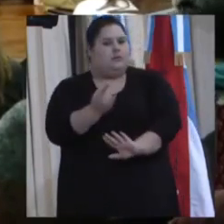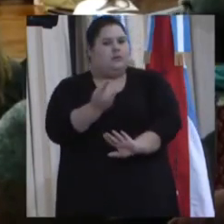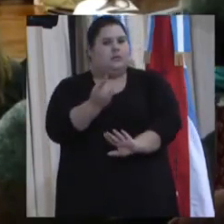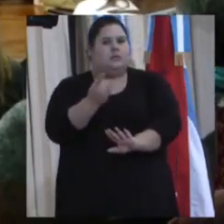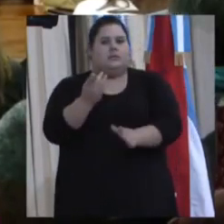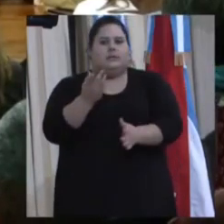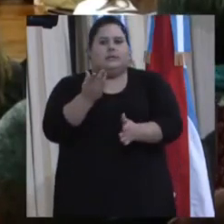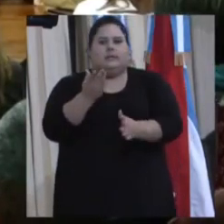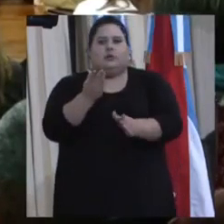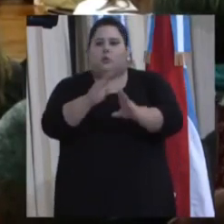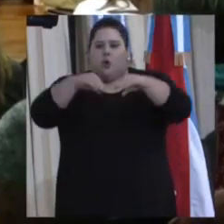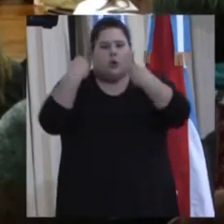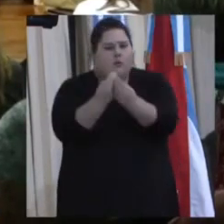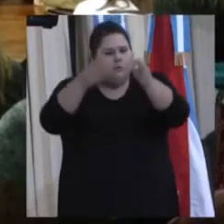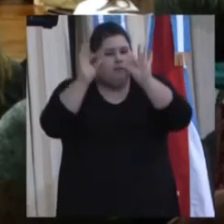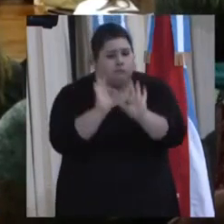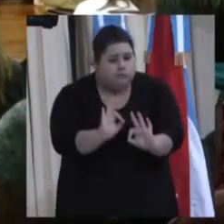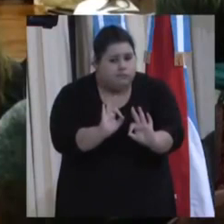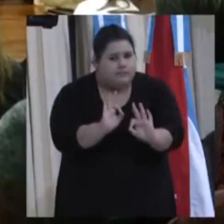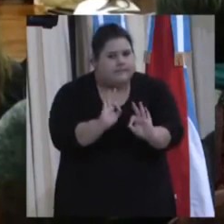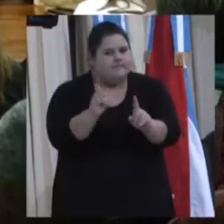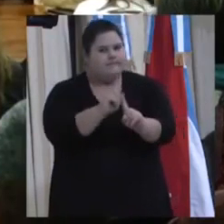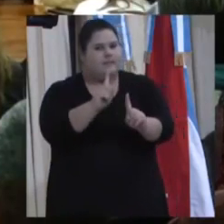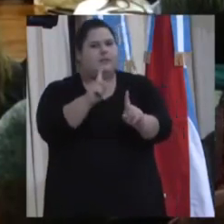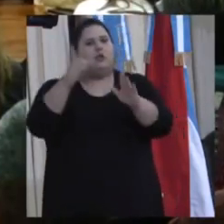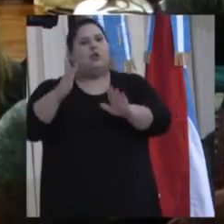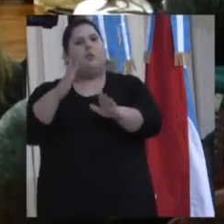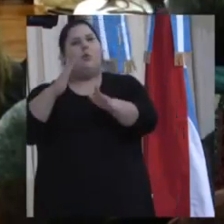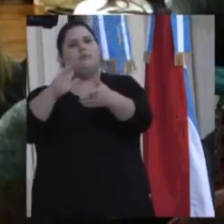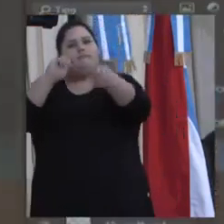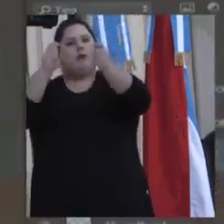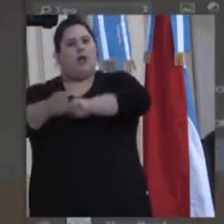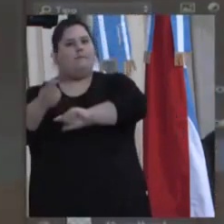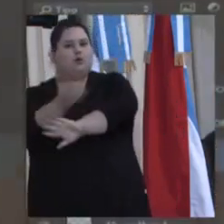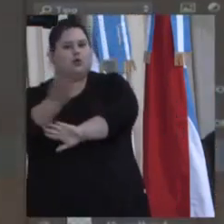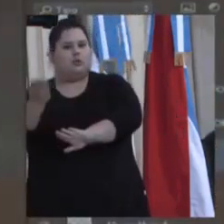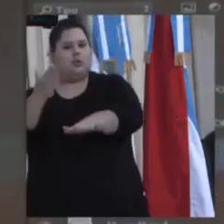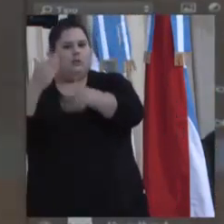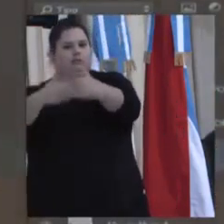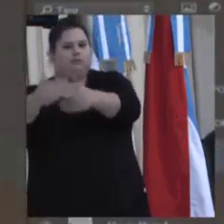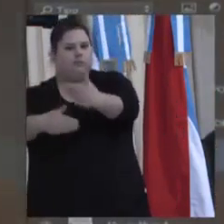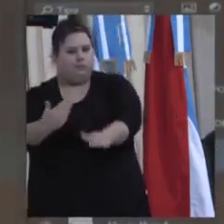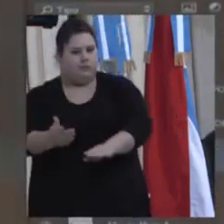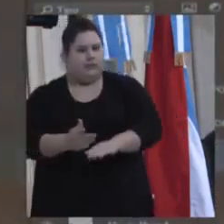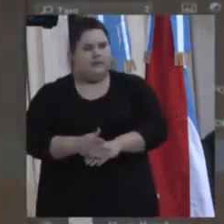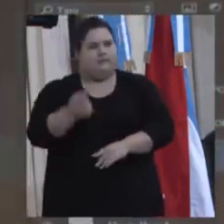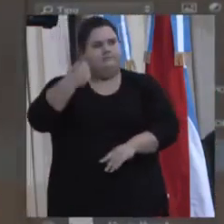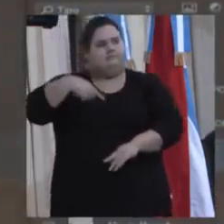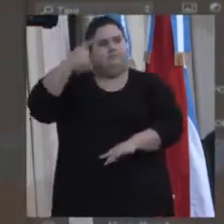es completa sin una transformación social. Uno podría pensar de que, a pesar de que